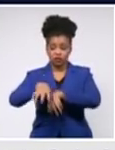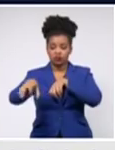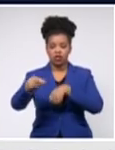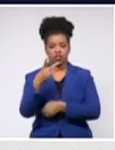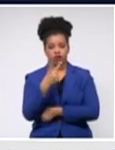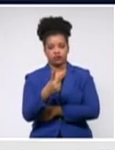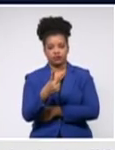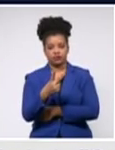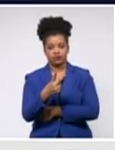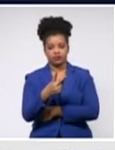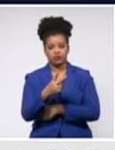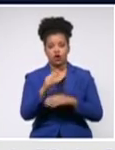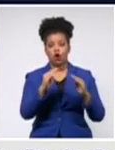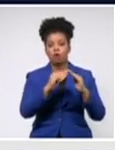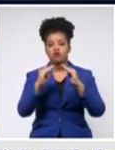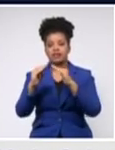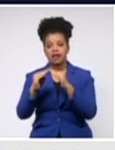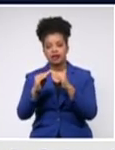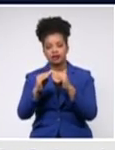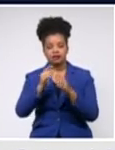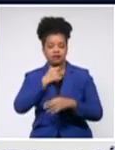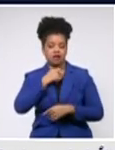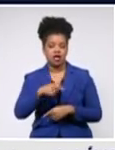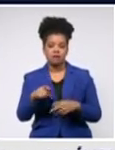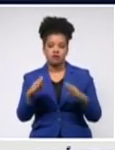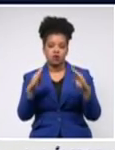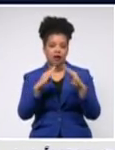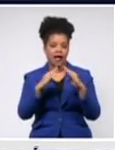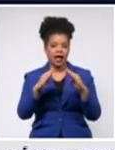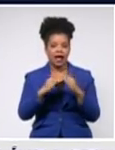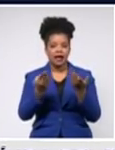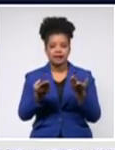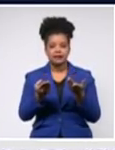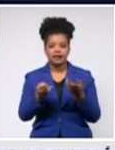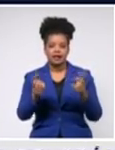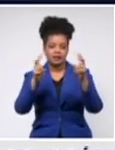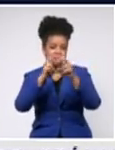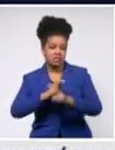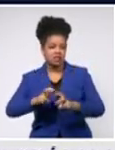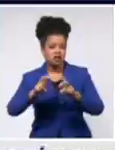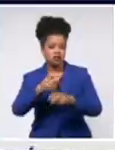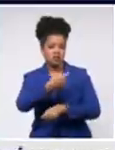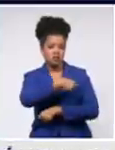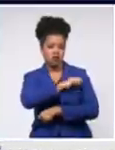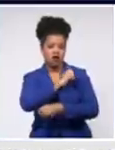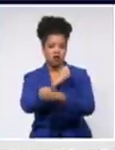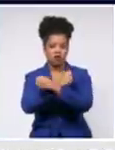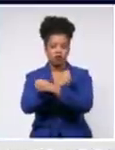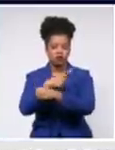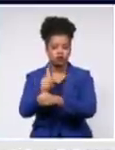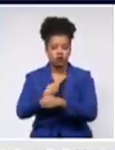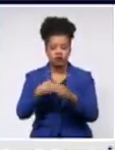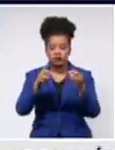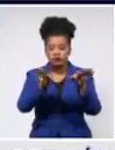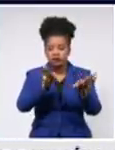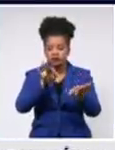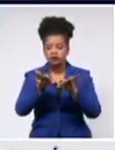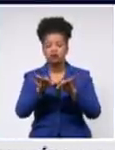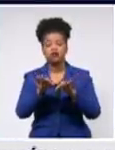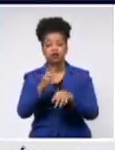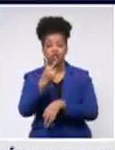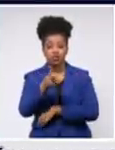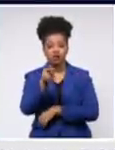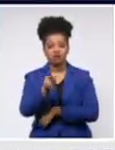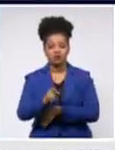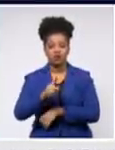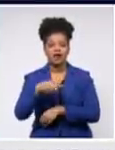la comunidad, haciendo estudios en población de riesgo, se detectaron 2 personas con